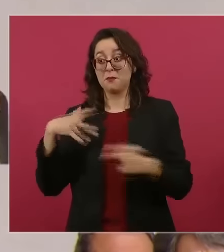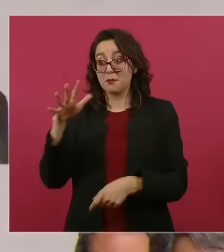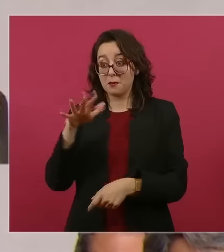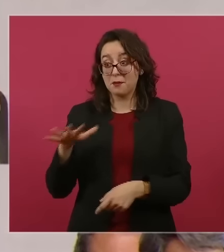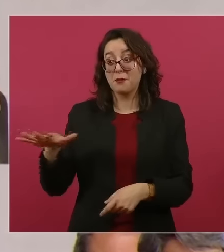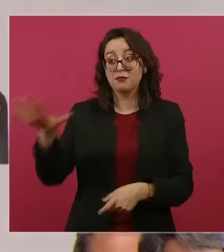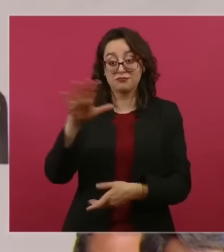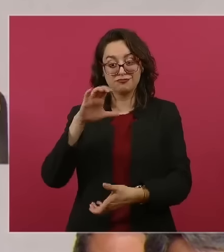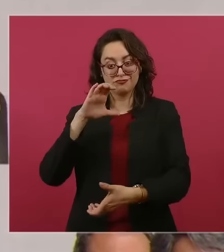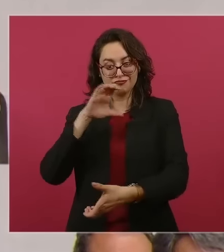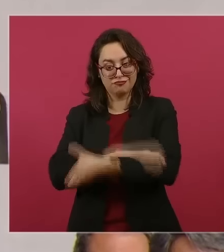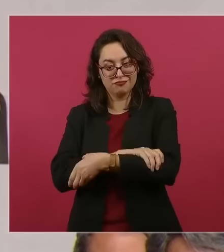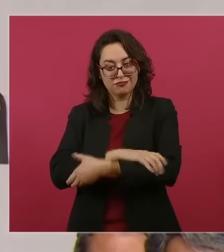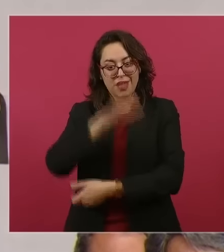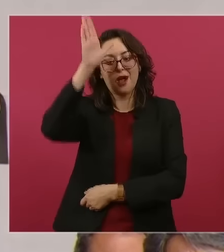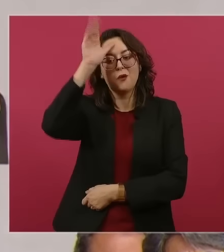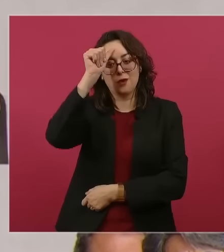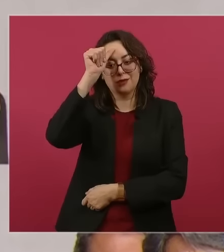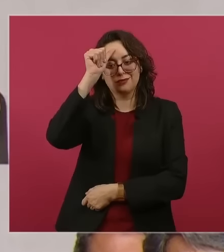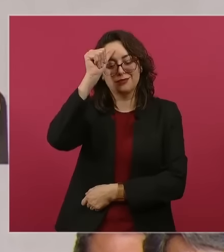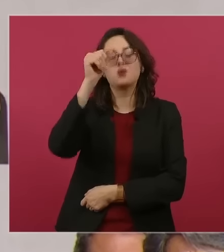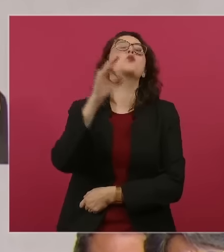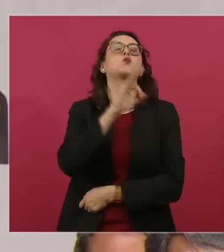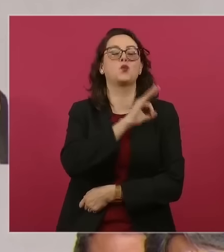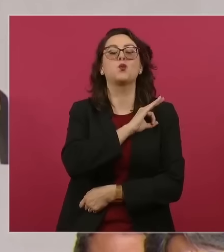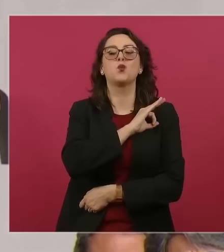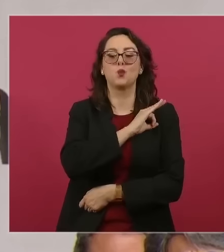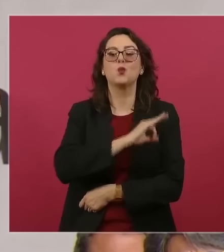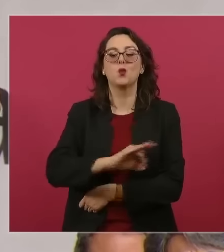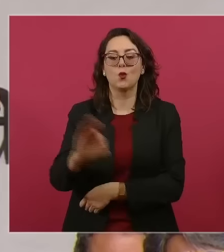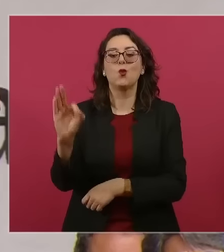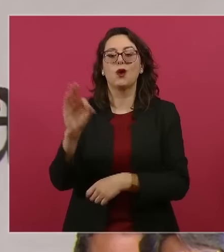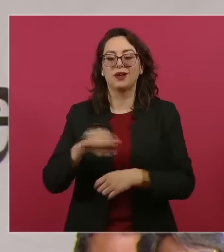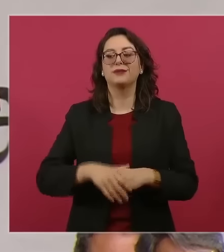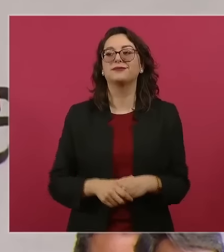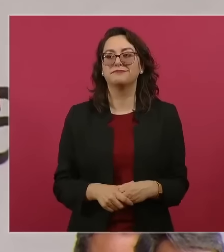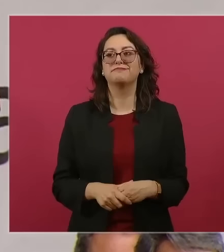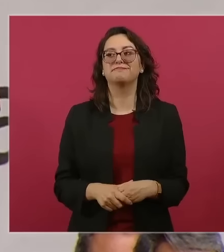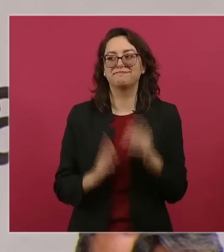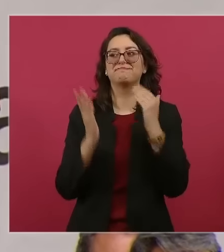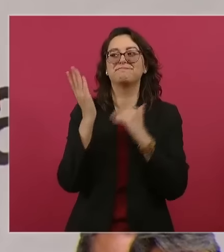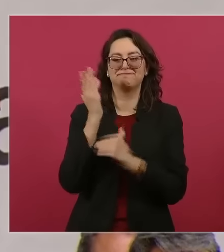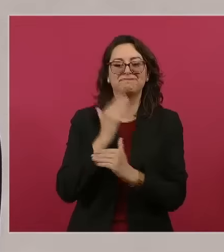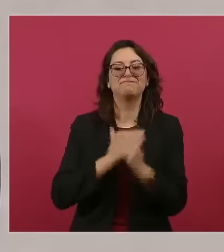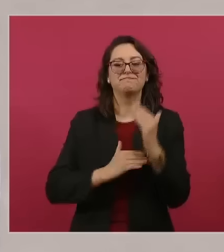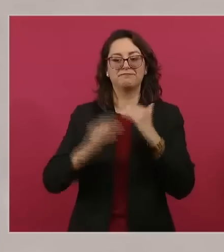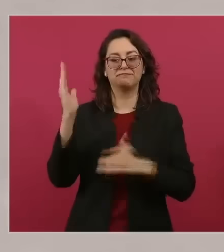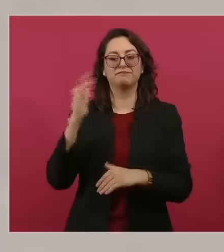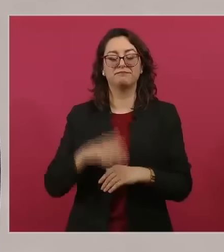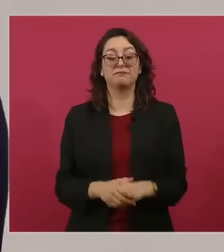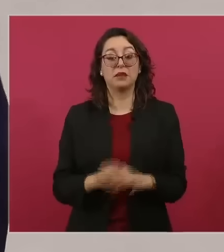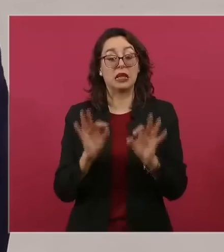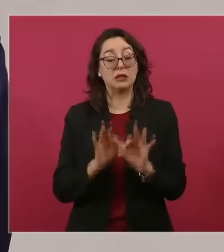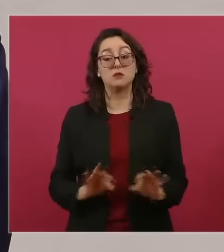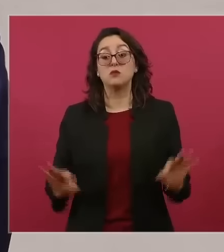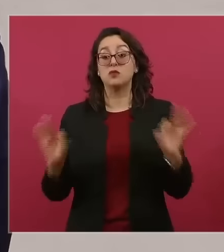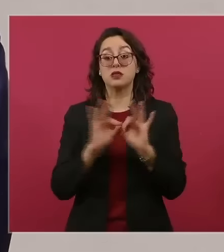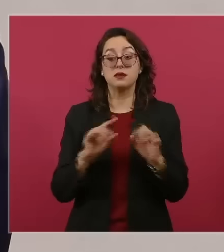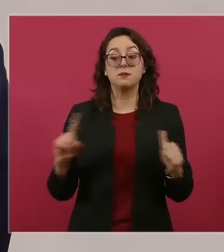se ha sellado bajo el principio de atender y respetar a todos,